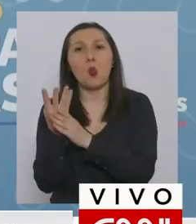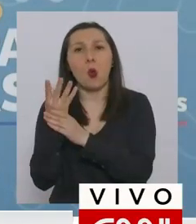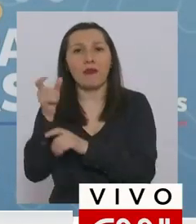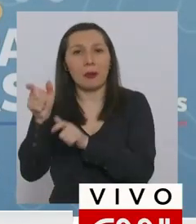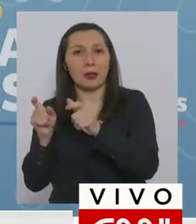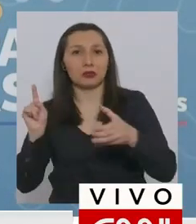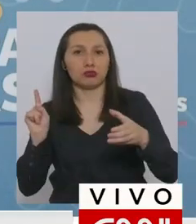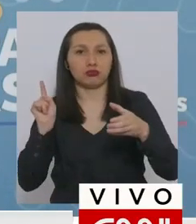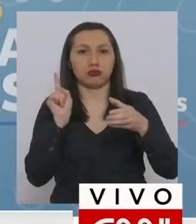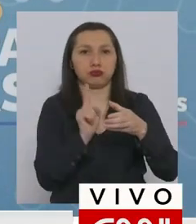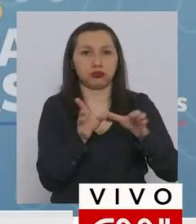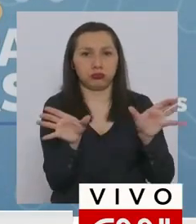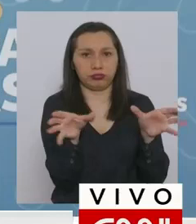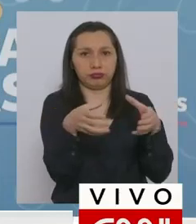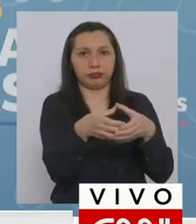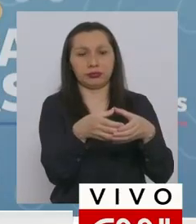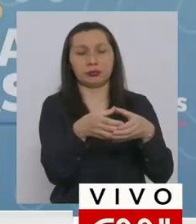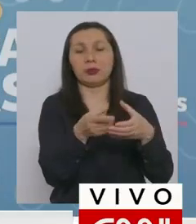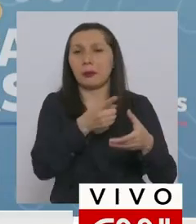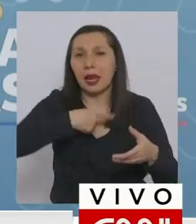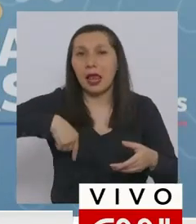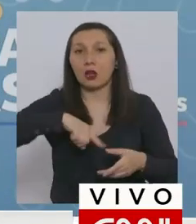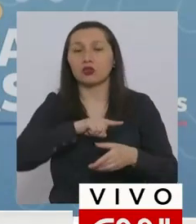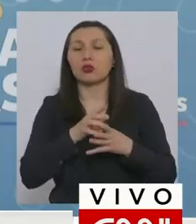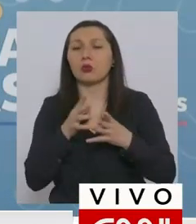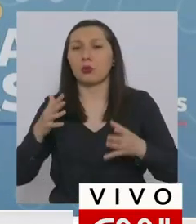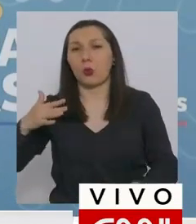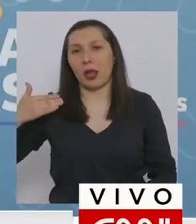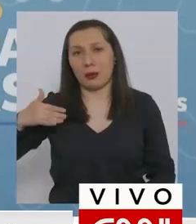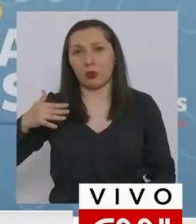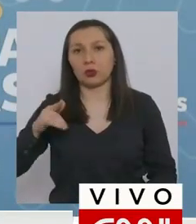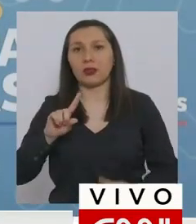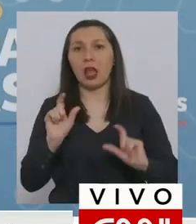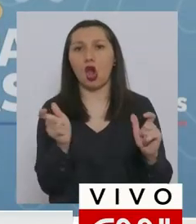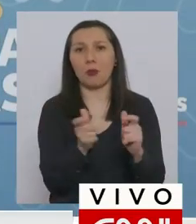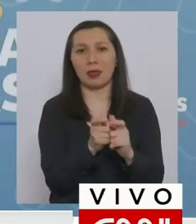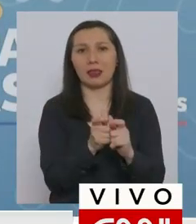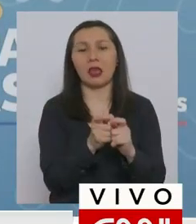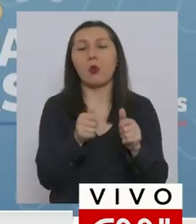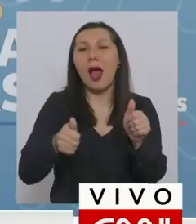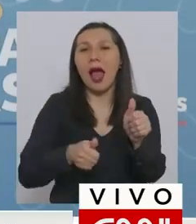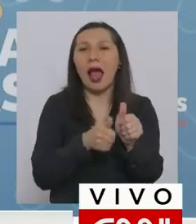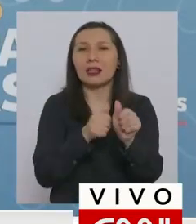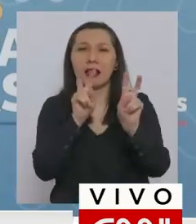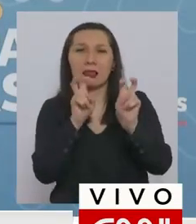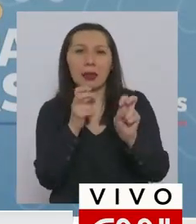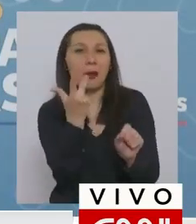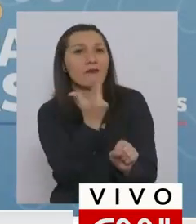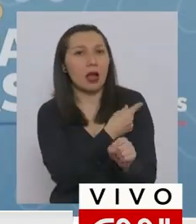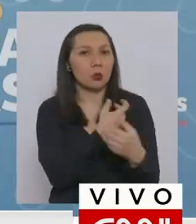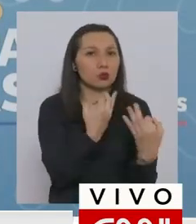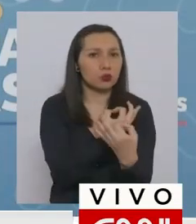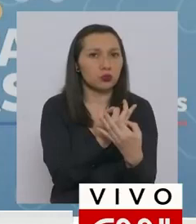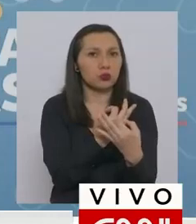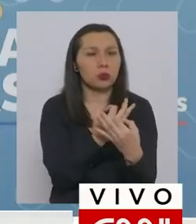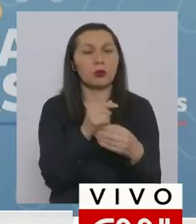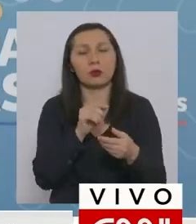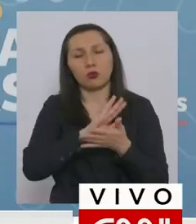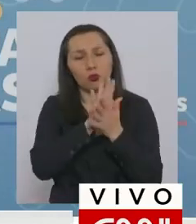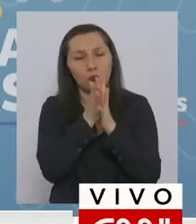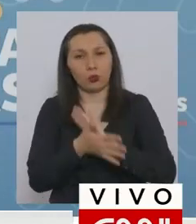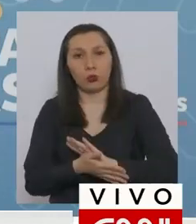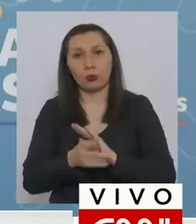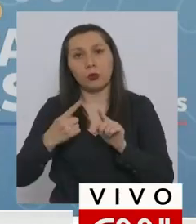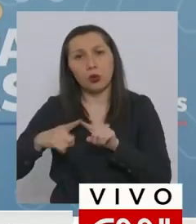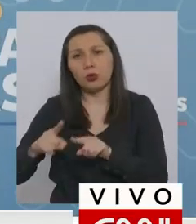anunciar el calendario precisamente requiere la coordinación con la atención primaria, porque hay que recordar que es la atención primaria